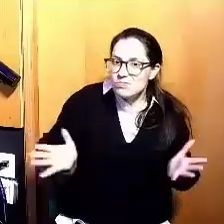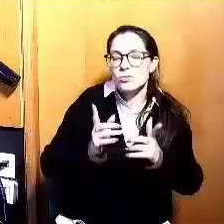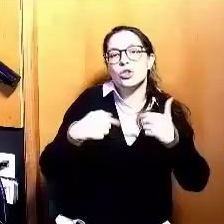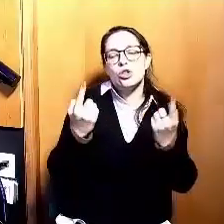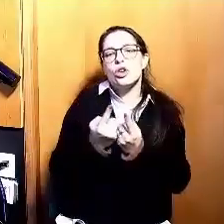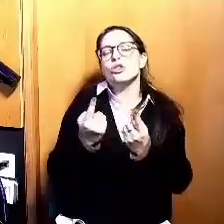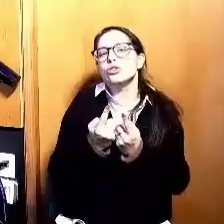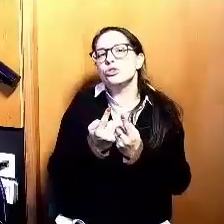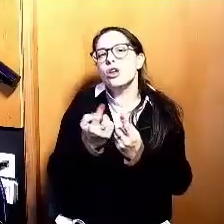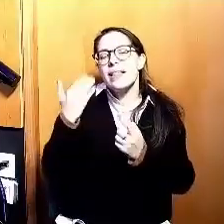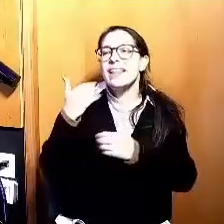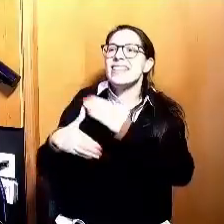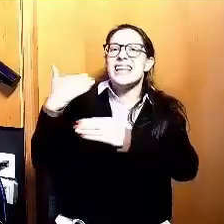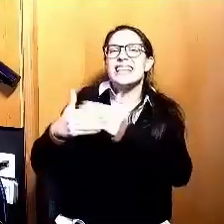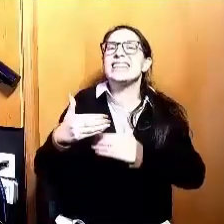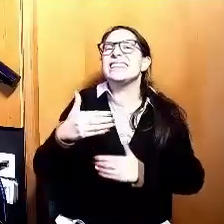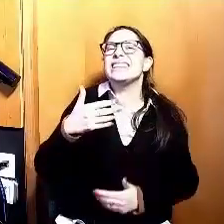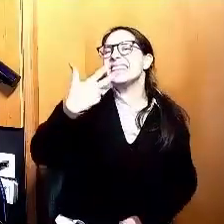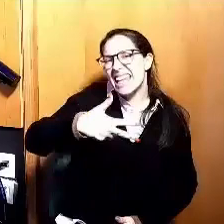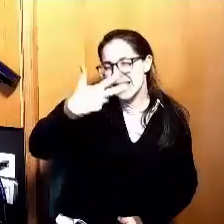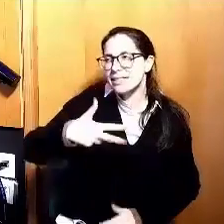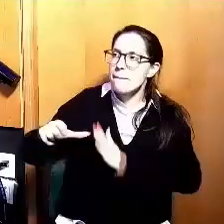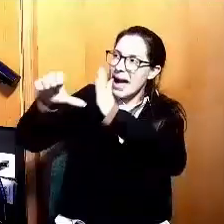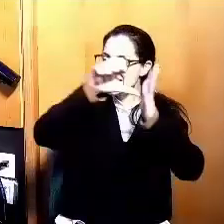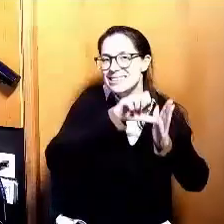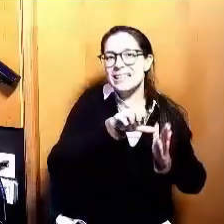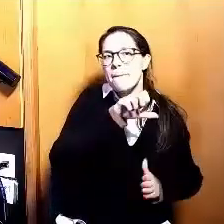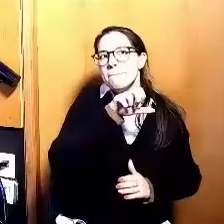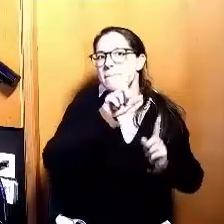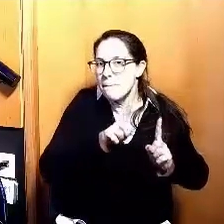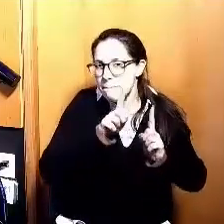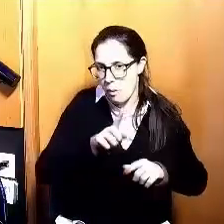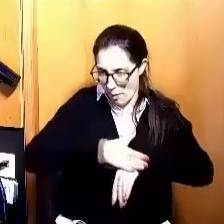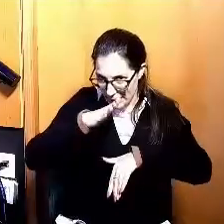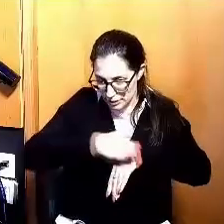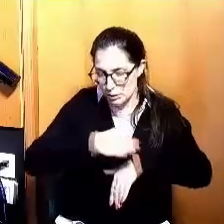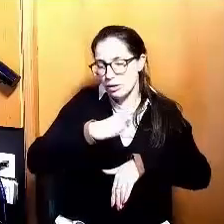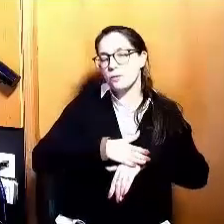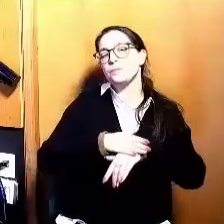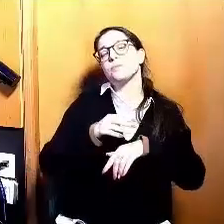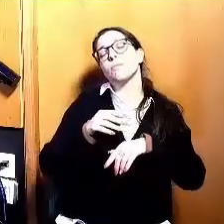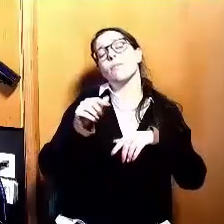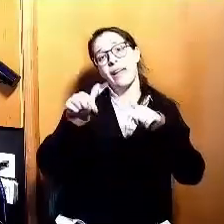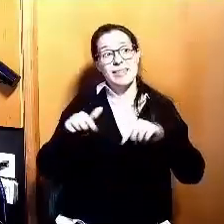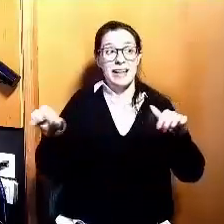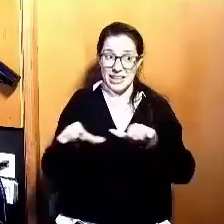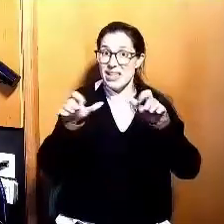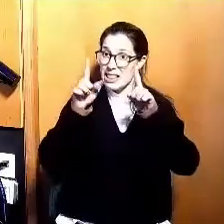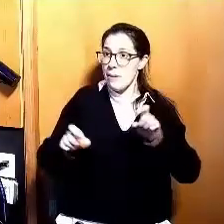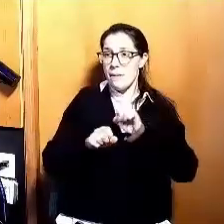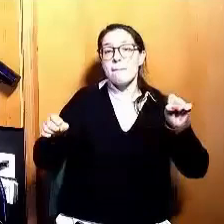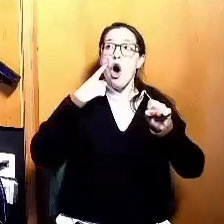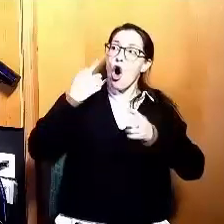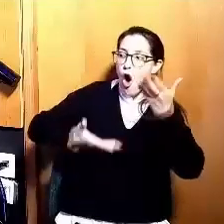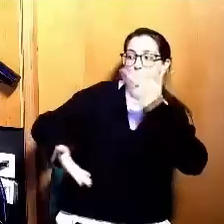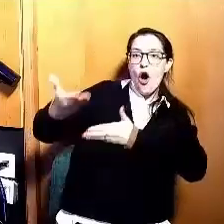hackathon que se desarrollaba en 13 países al mismo tiempo. Digamos, estos eventos eran también para conocernos como